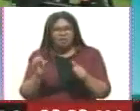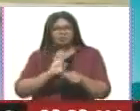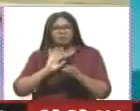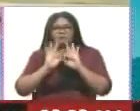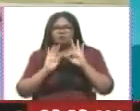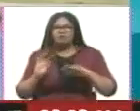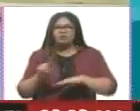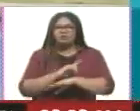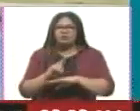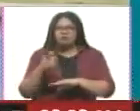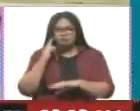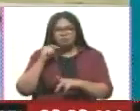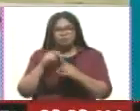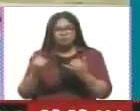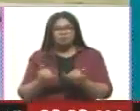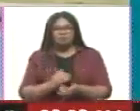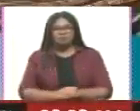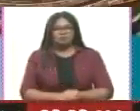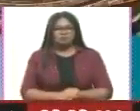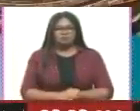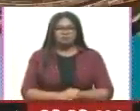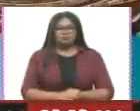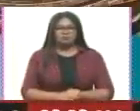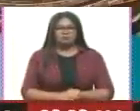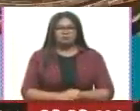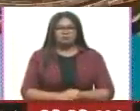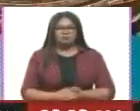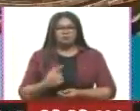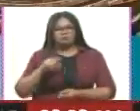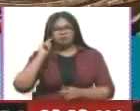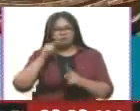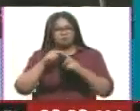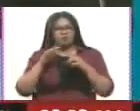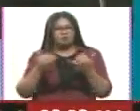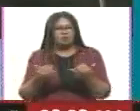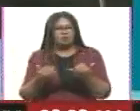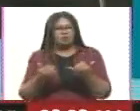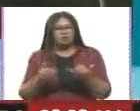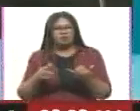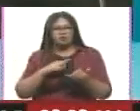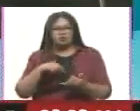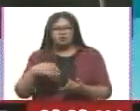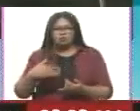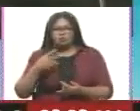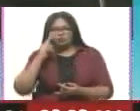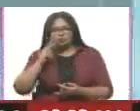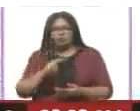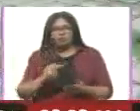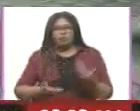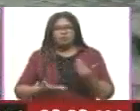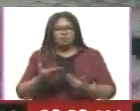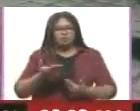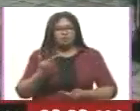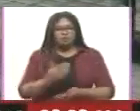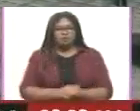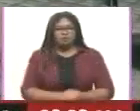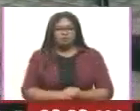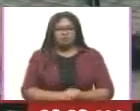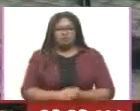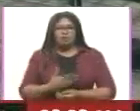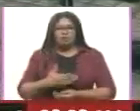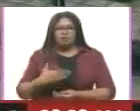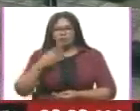año corresponde a la arquitectura, lleva cada uno, bueno, lo que le parezca más importante, lo que quiera resaltar. Y